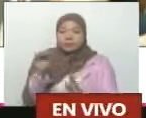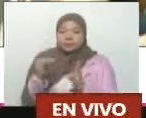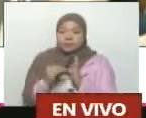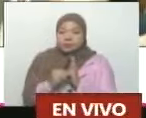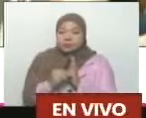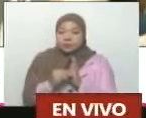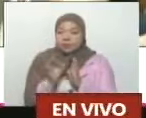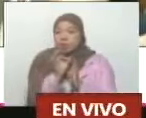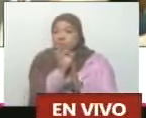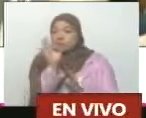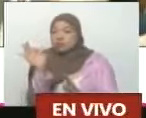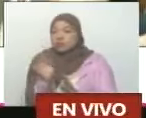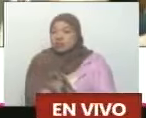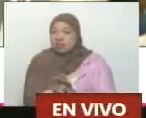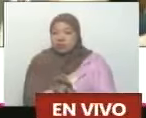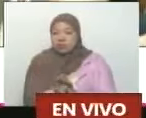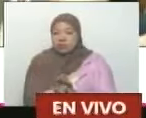344.000%